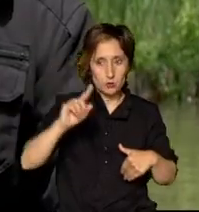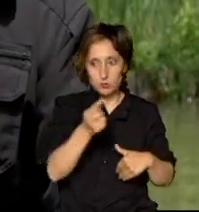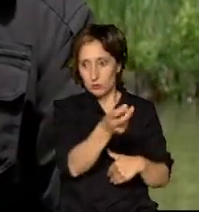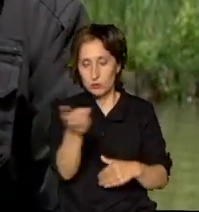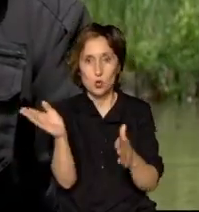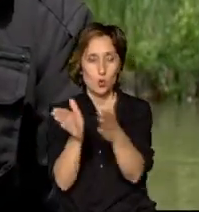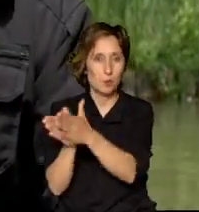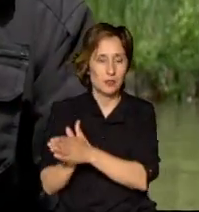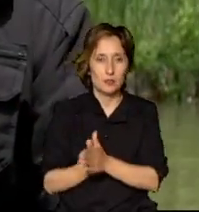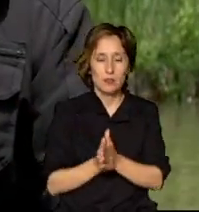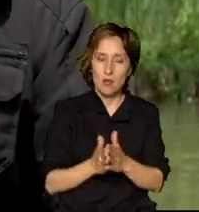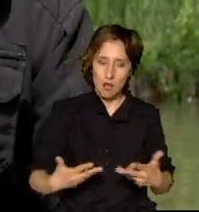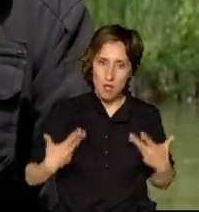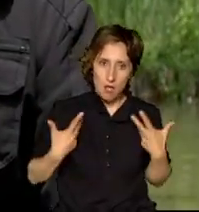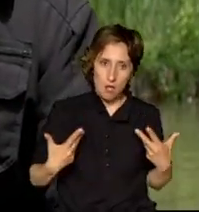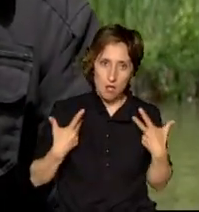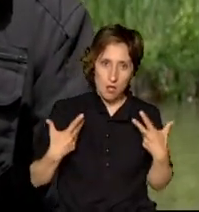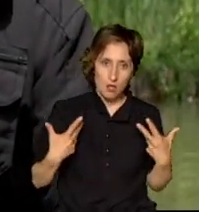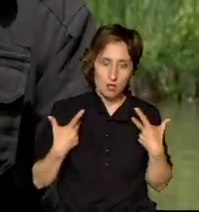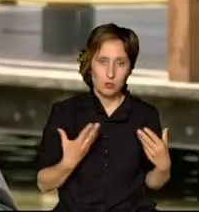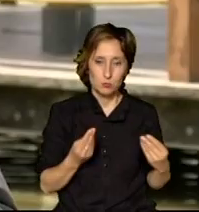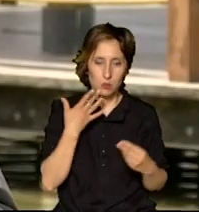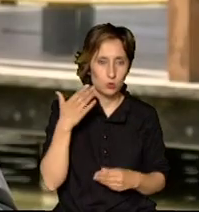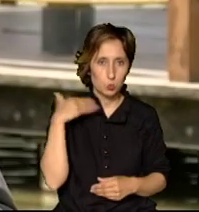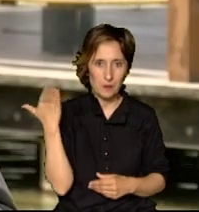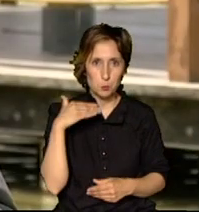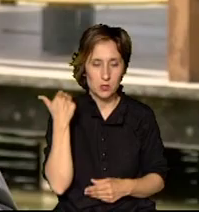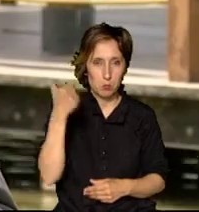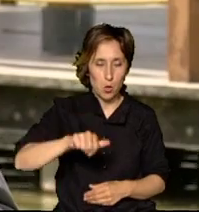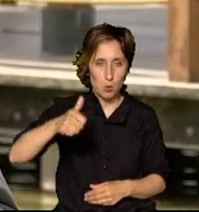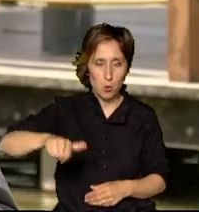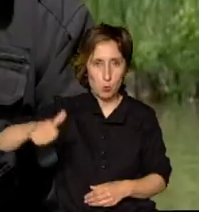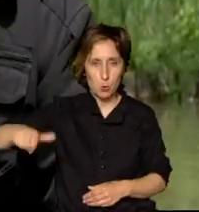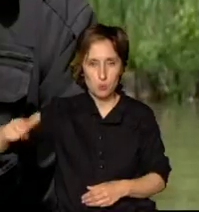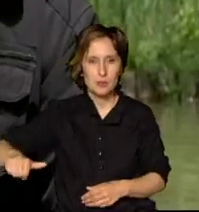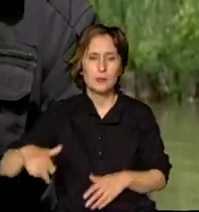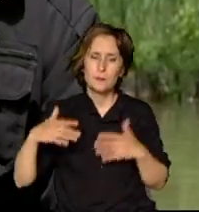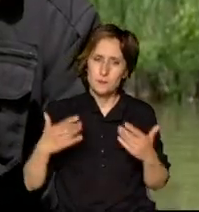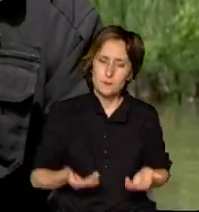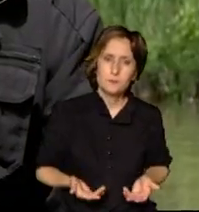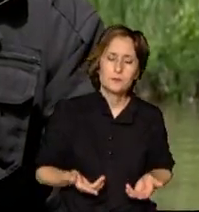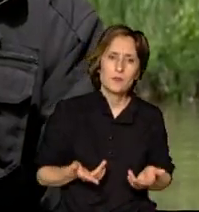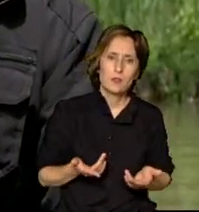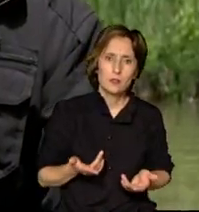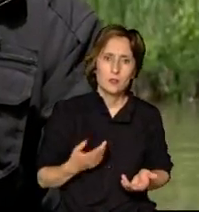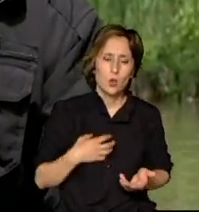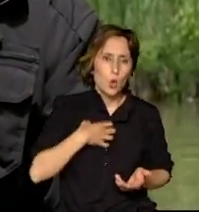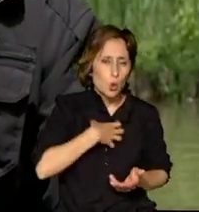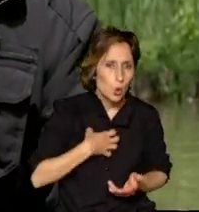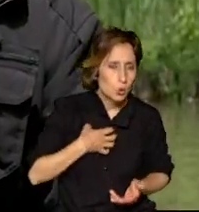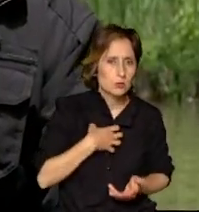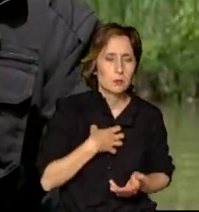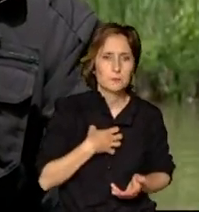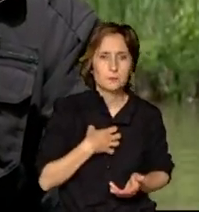resto de mis compañeros, pues lo pasamos mal porque suspendíamos, porque bueno, nos costaba mucho entrar en esa